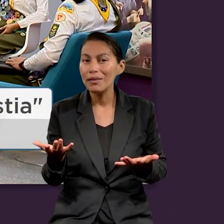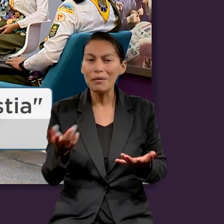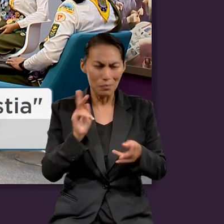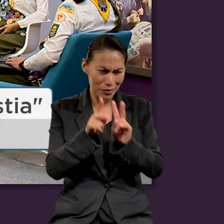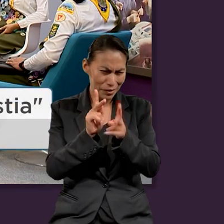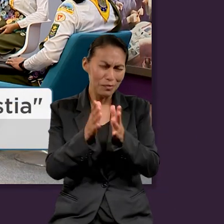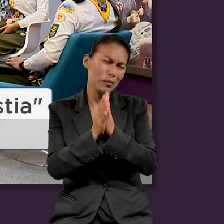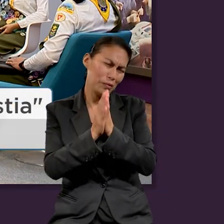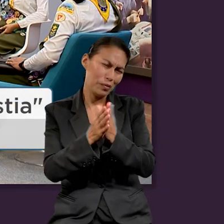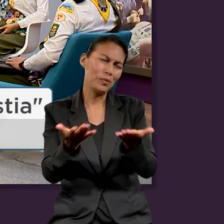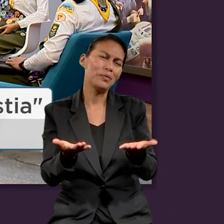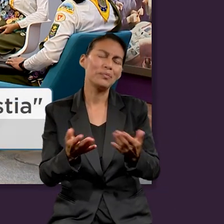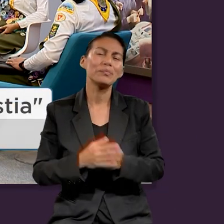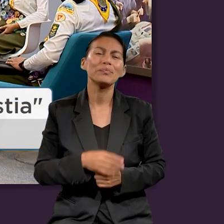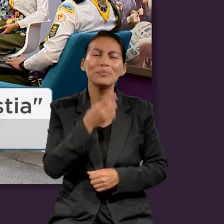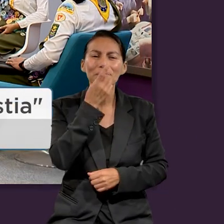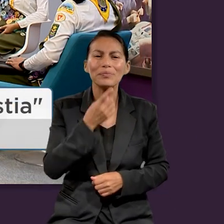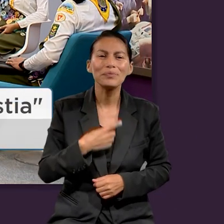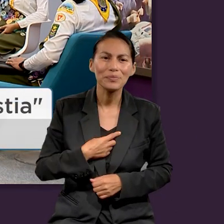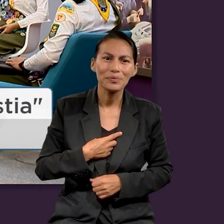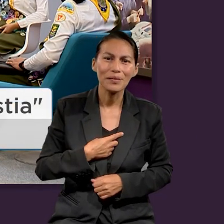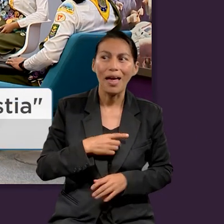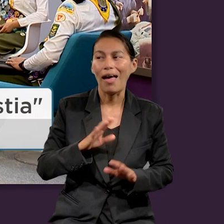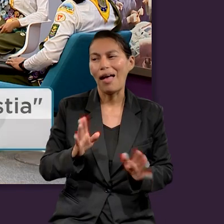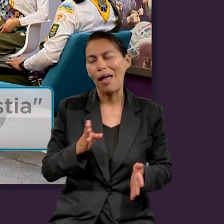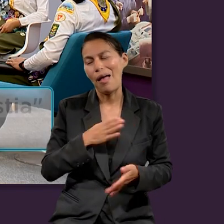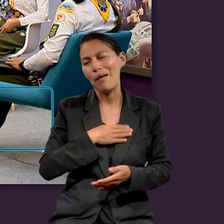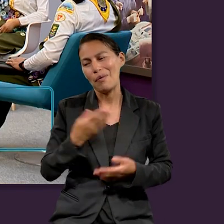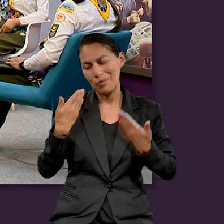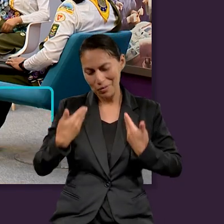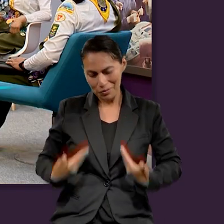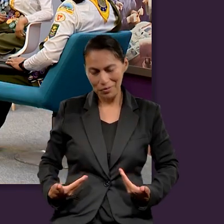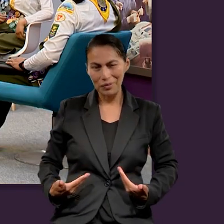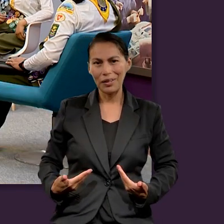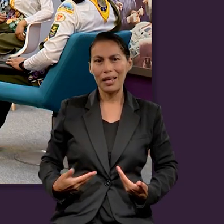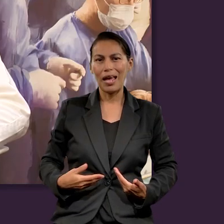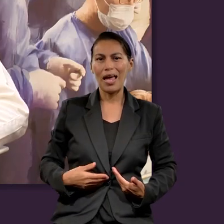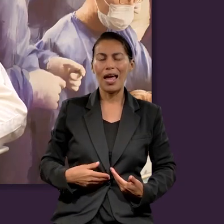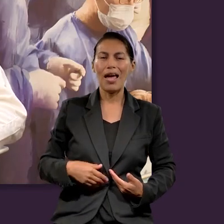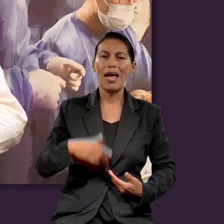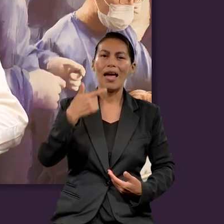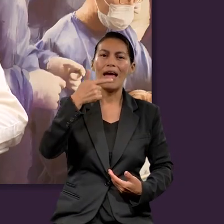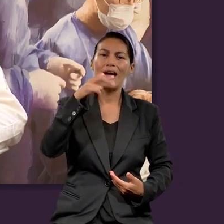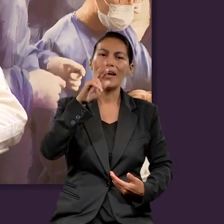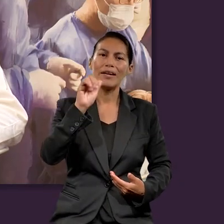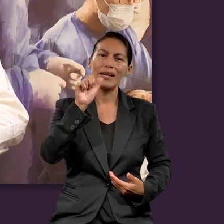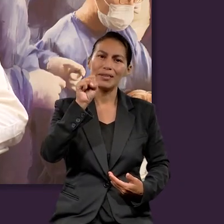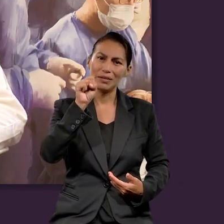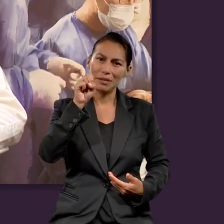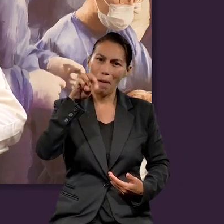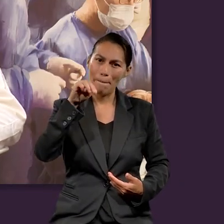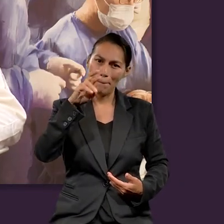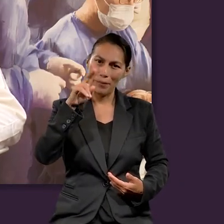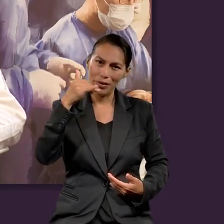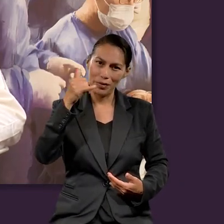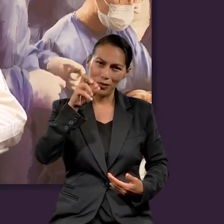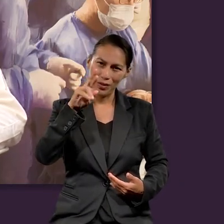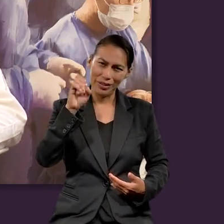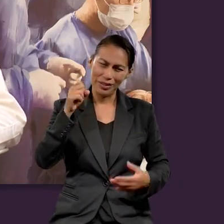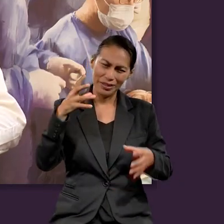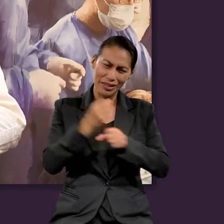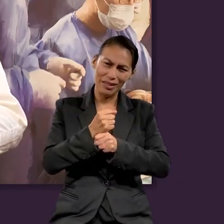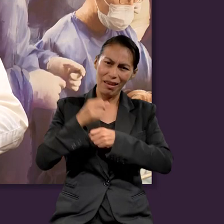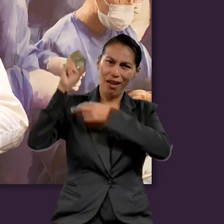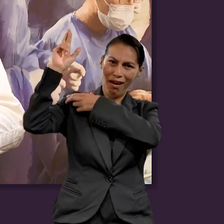dedican cuéntenme por favor Bueno este uniforme que ves aquí es el de guías mayores ya es mayores